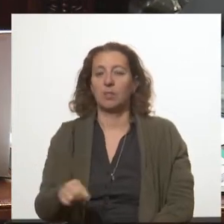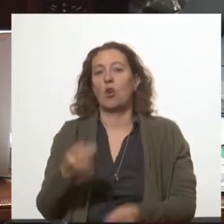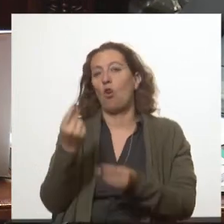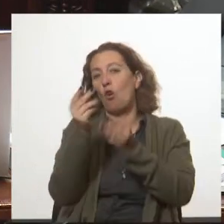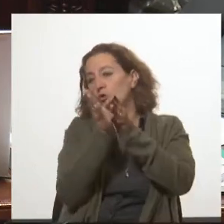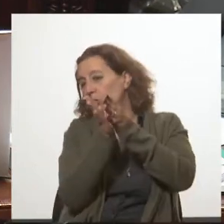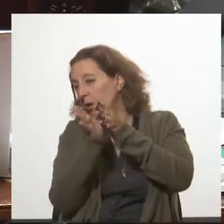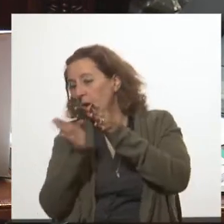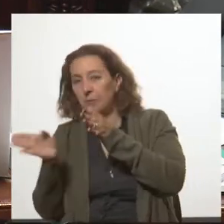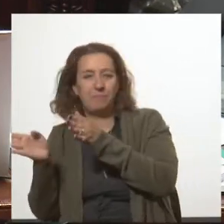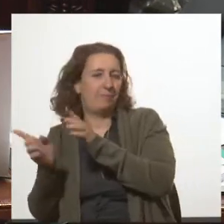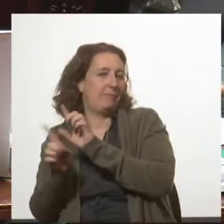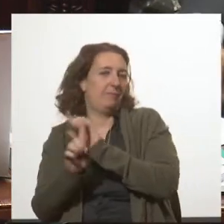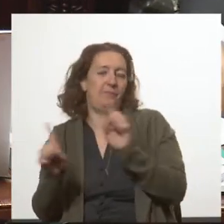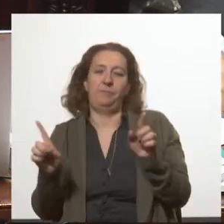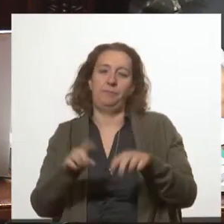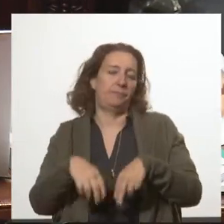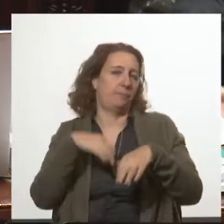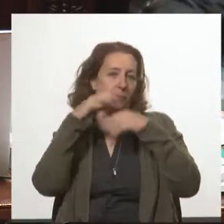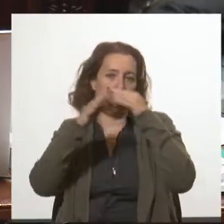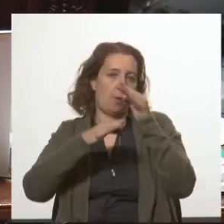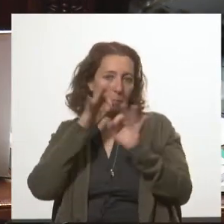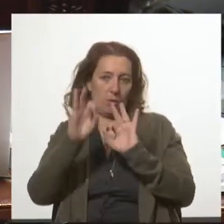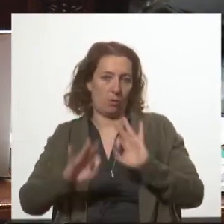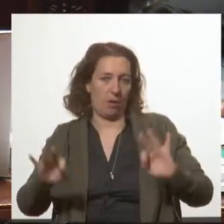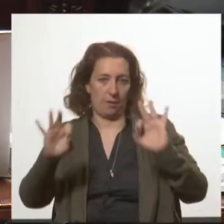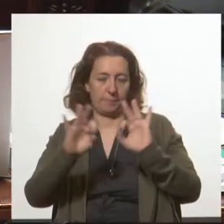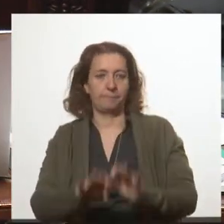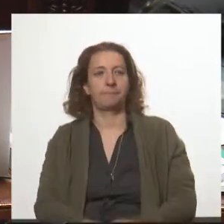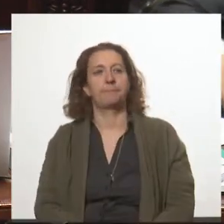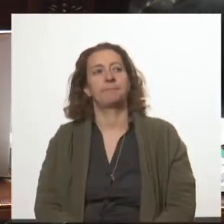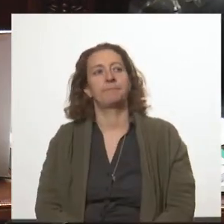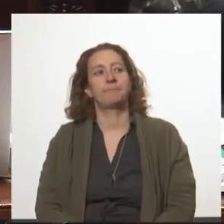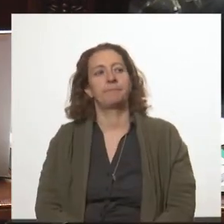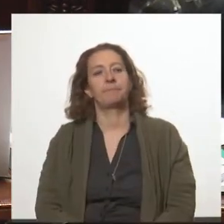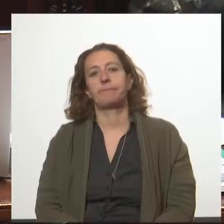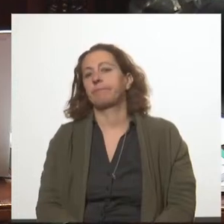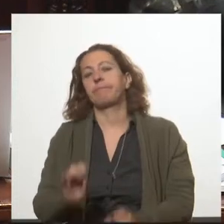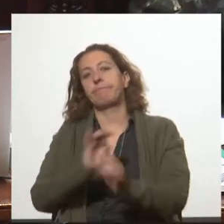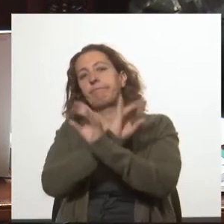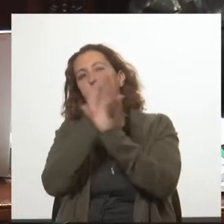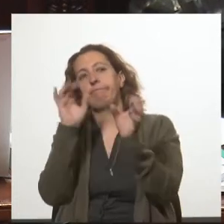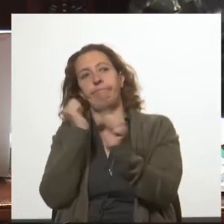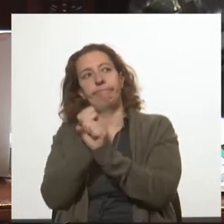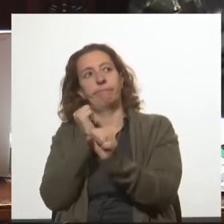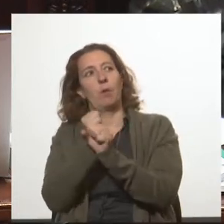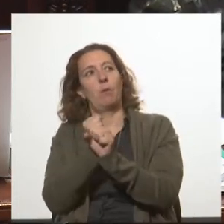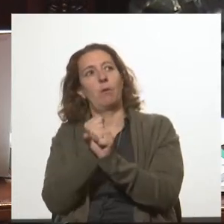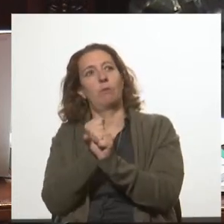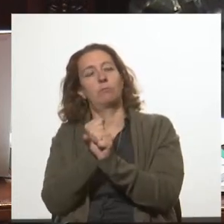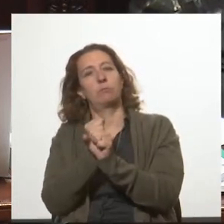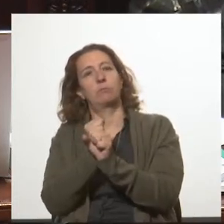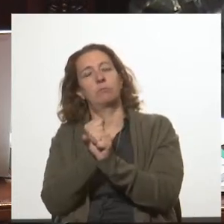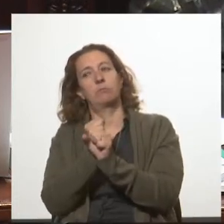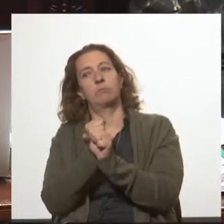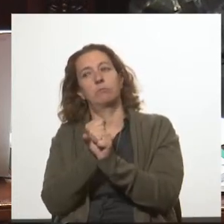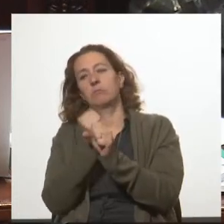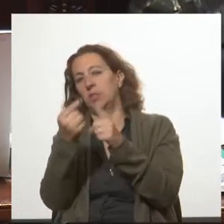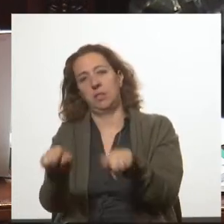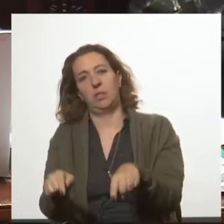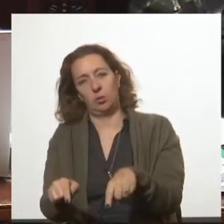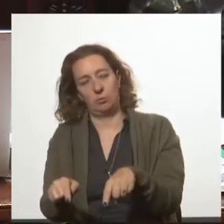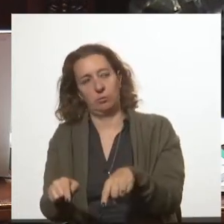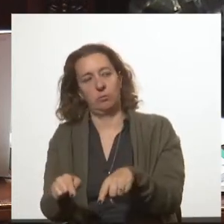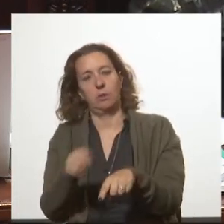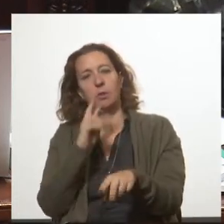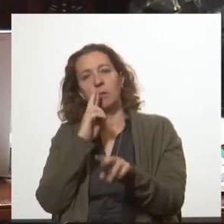costos del proyecto delante de la arena así que claramente el trabajo fue este totalmente distinto y